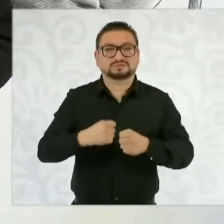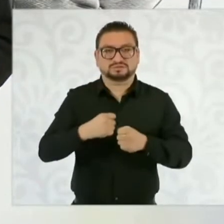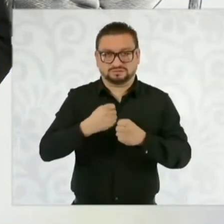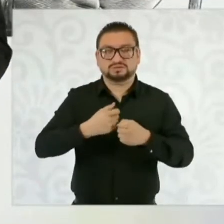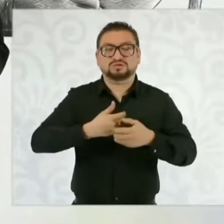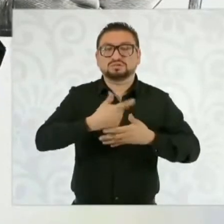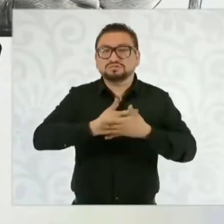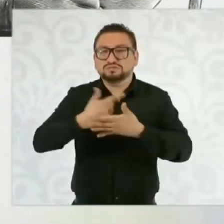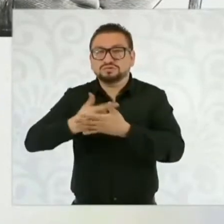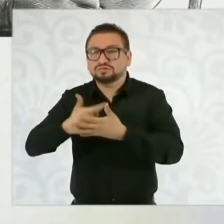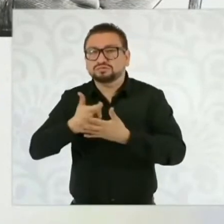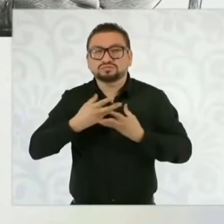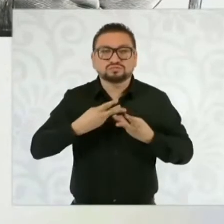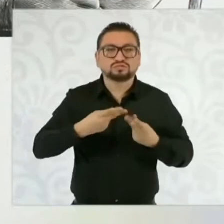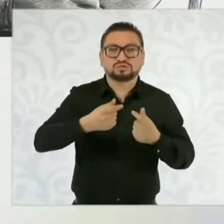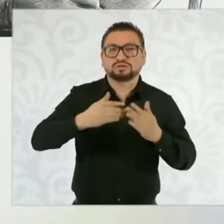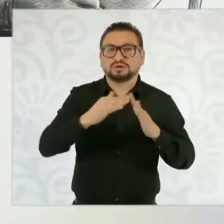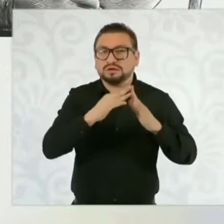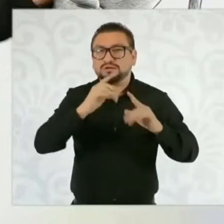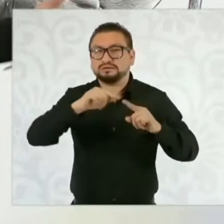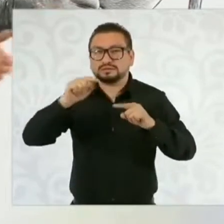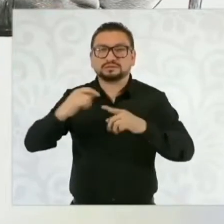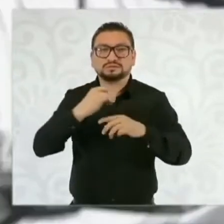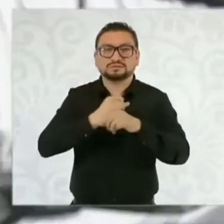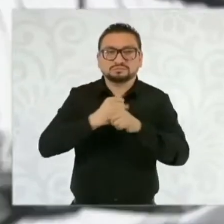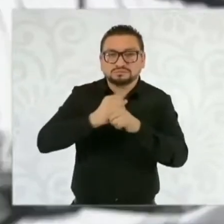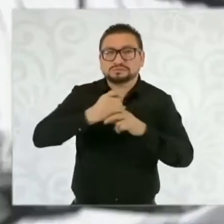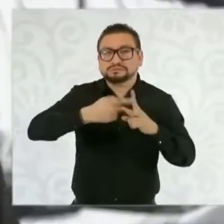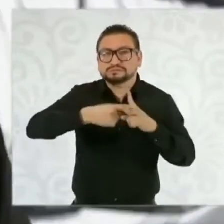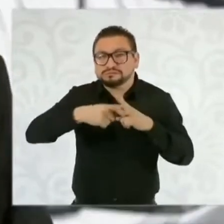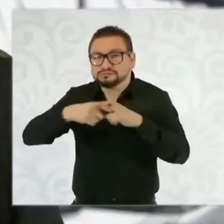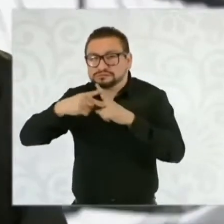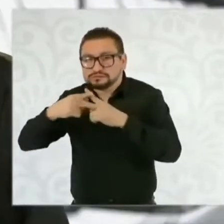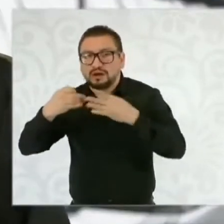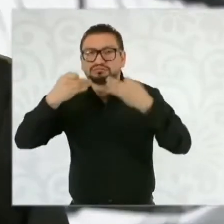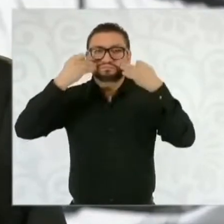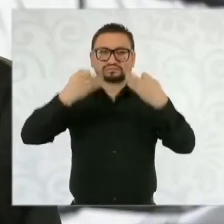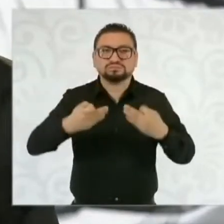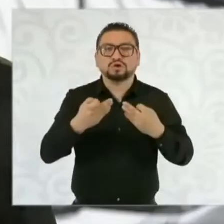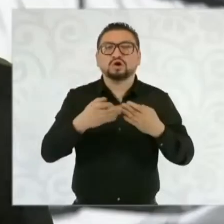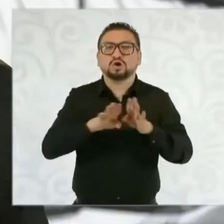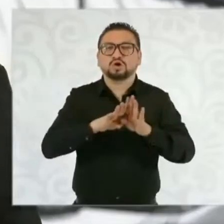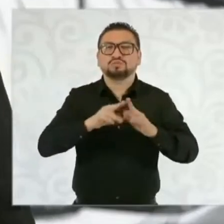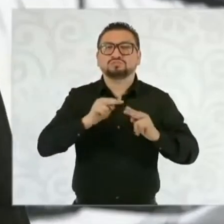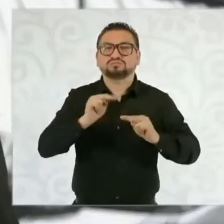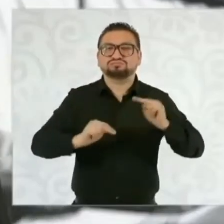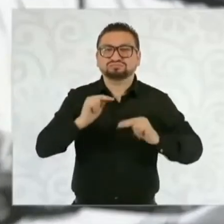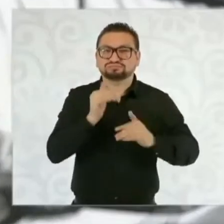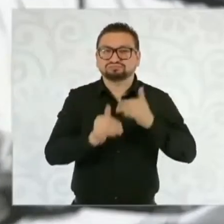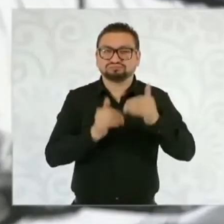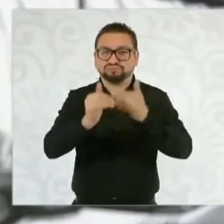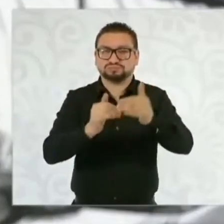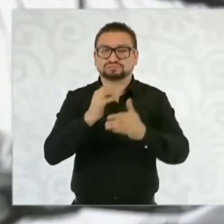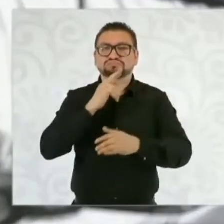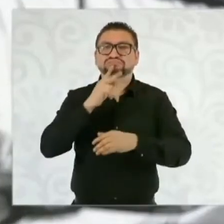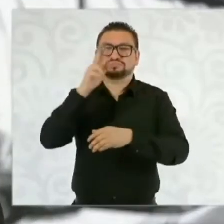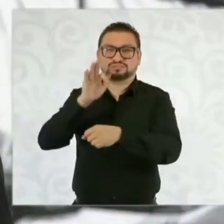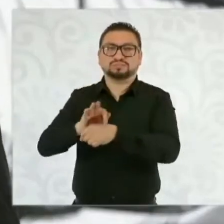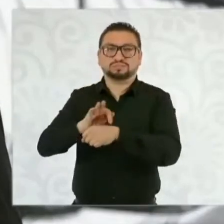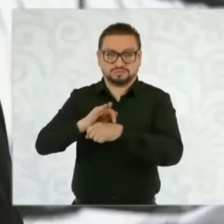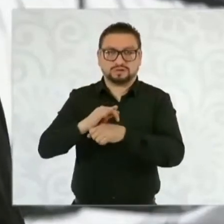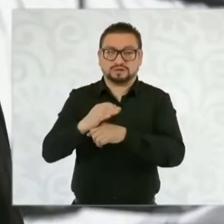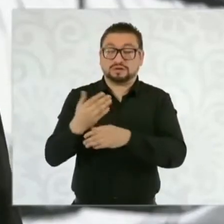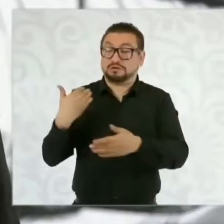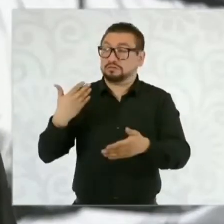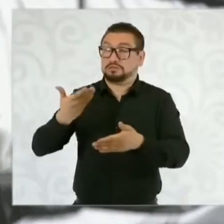Encuesta Nacional de Ingreso y Gasto de los Hogares, en donde seguramente pues vamos a poder constatar los avances que se tuvieron en también los